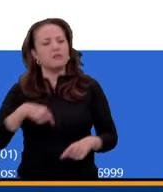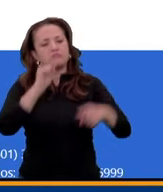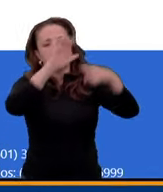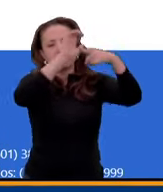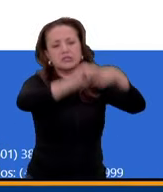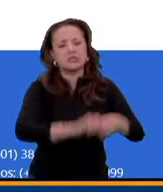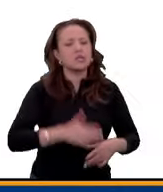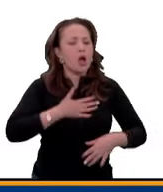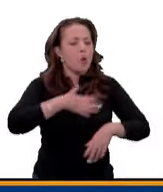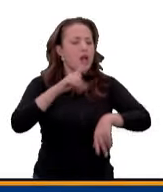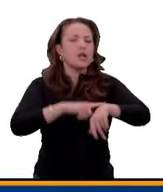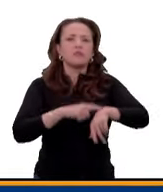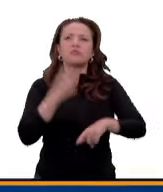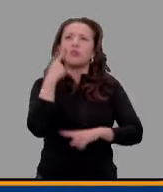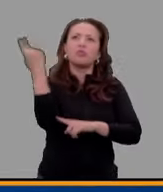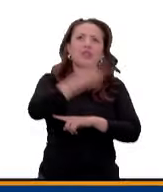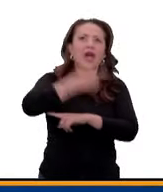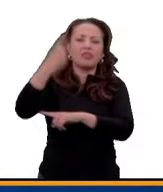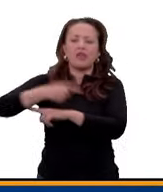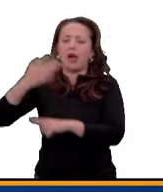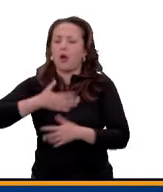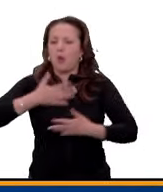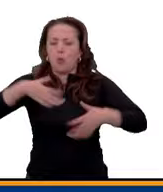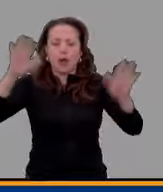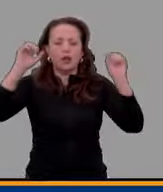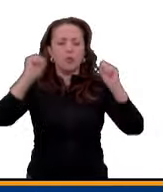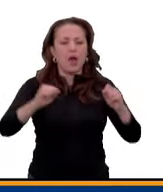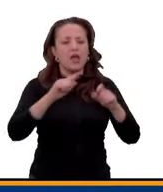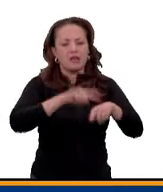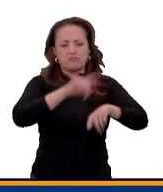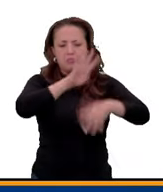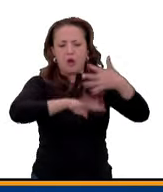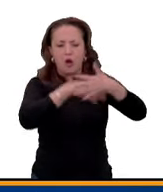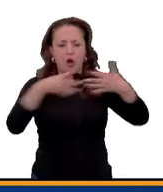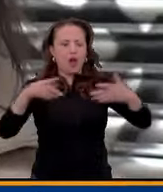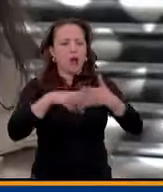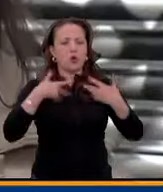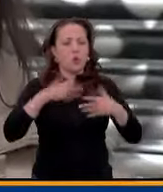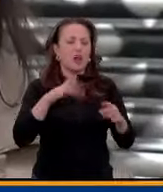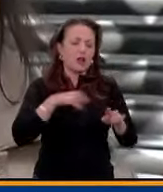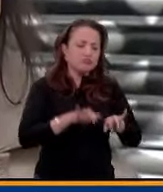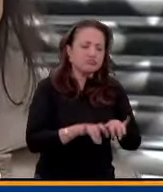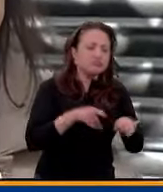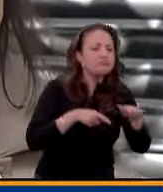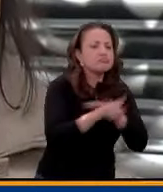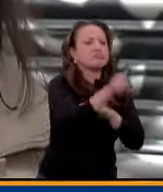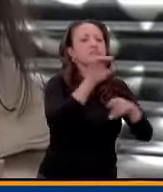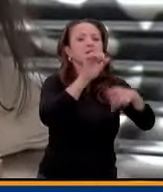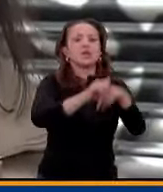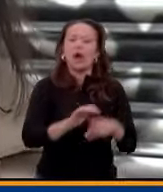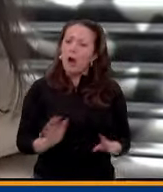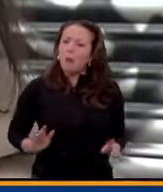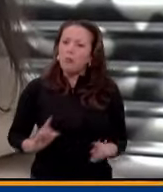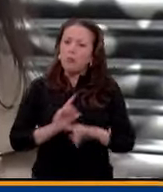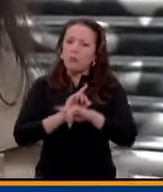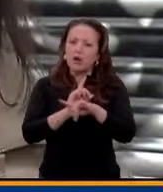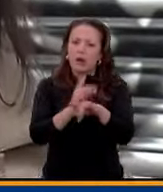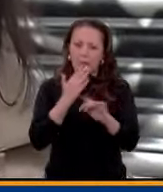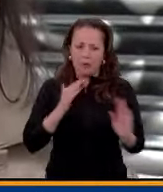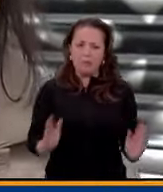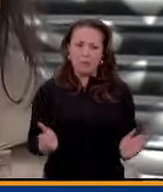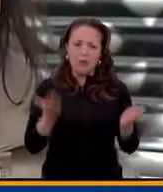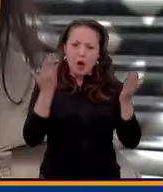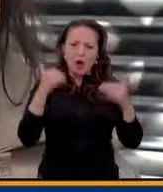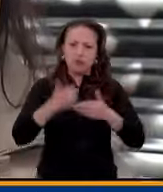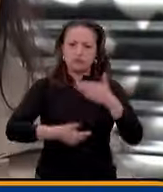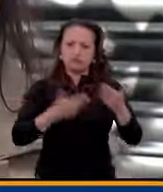en cualquier día hábil del calendario y a diferentes horas. No, fue muy rápido, sí, ya ha mejorado el servicio.